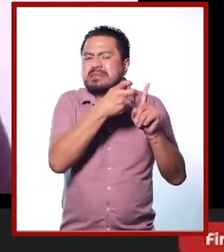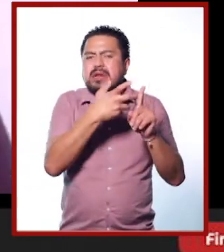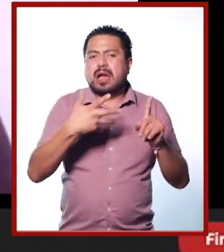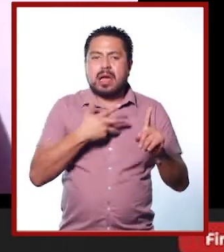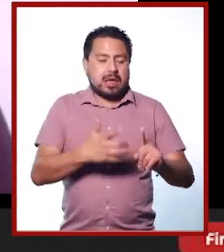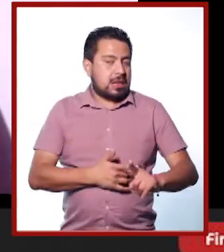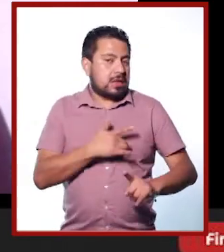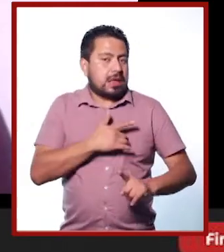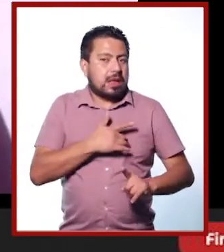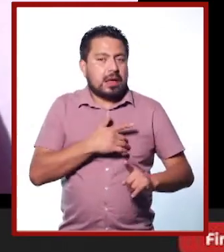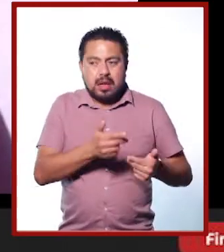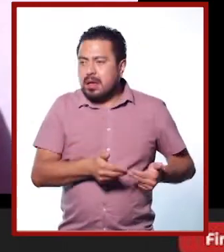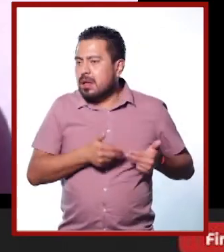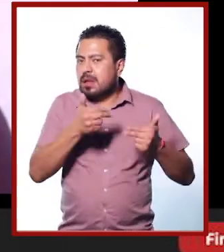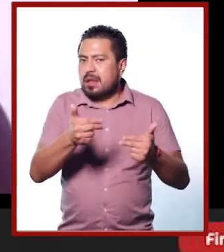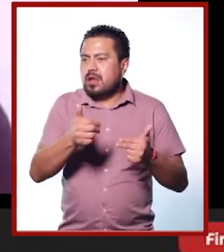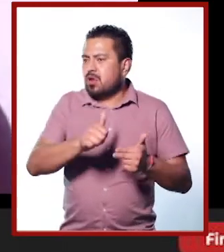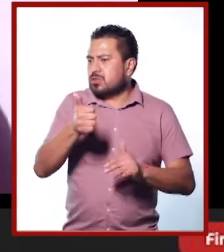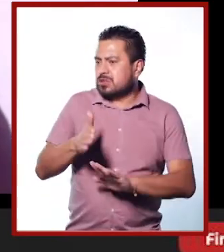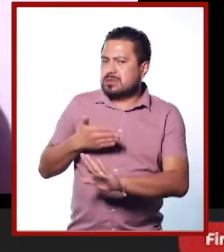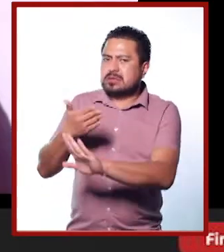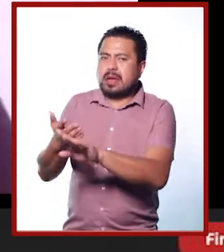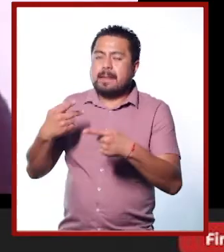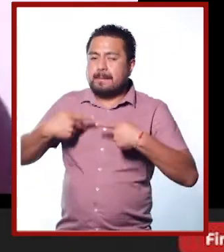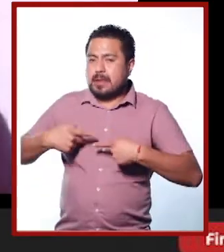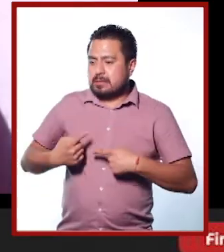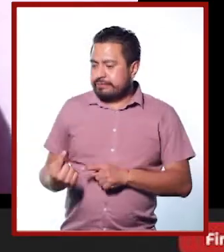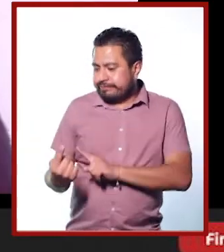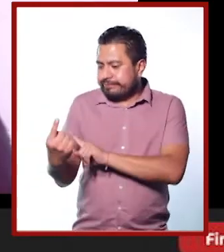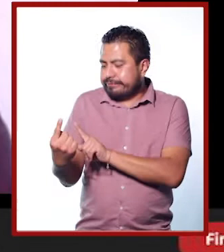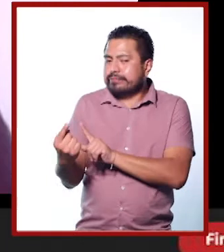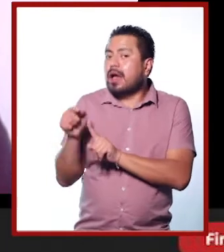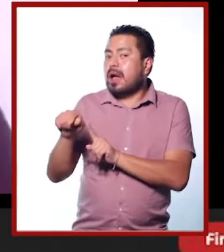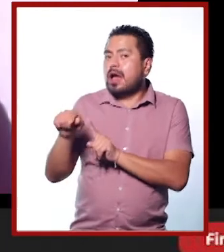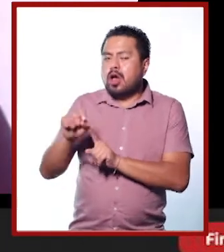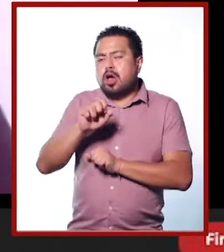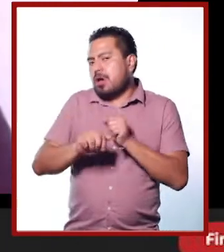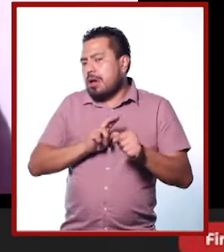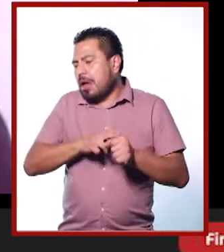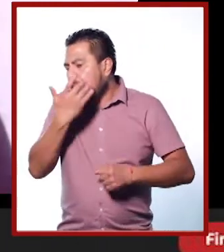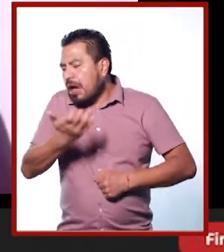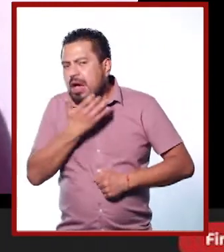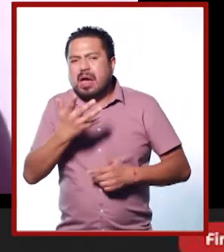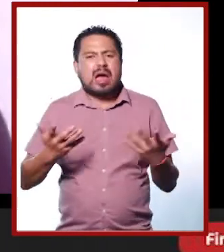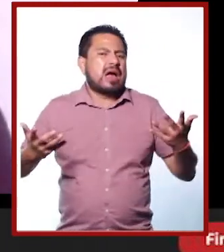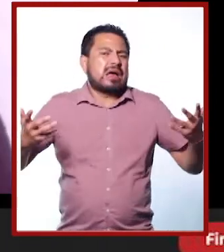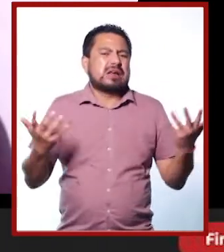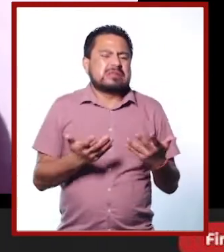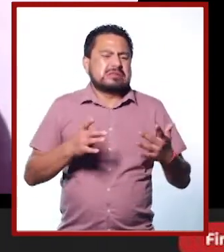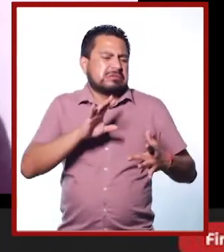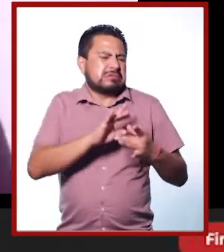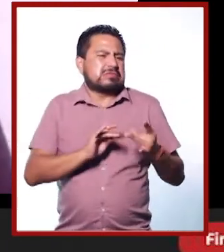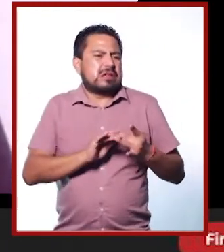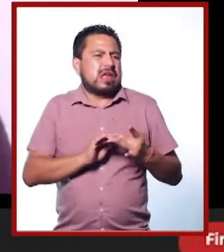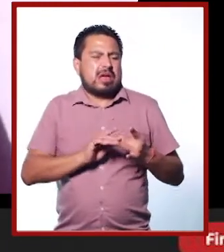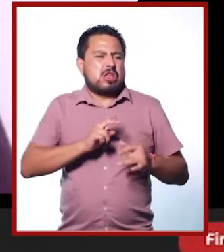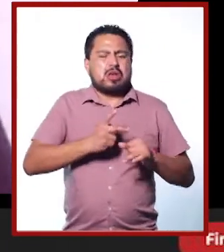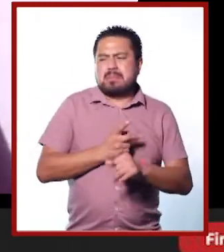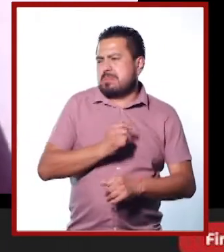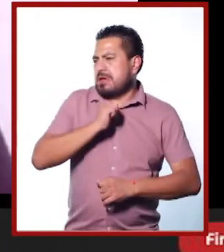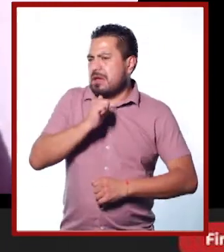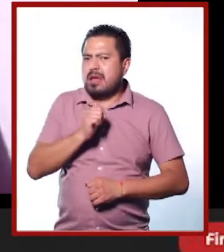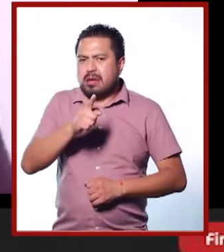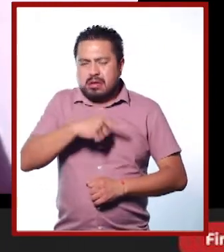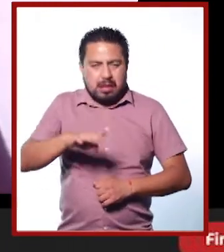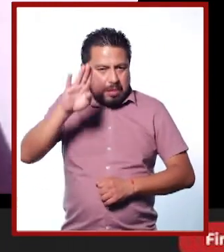tienen una intencionalidad de generar un daño en la otra persona, pero que normalmente ya las hemos justificado y